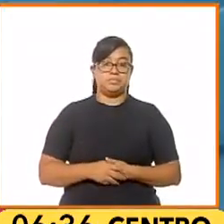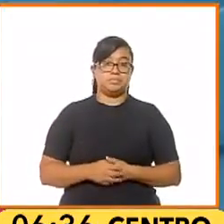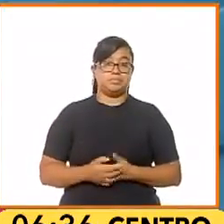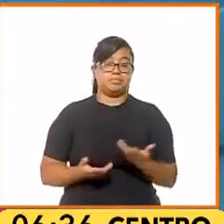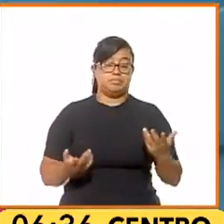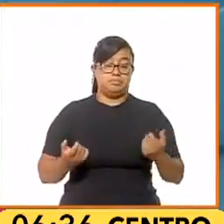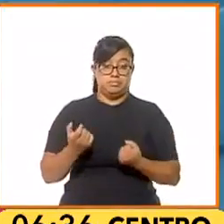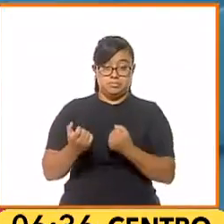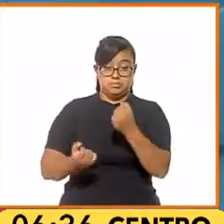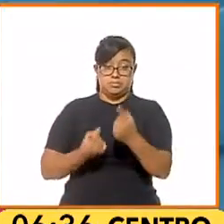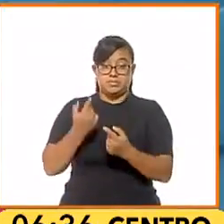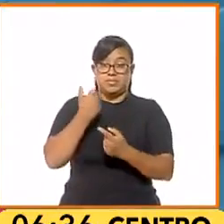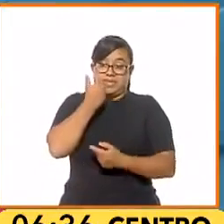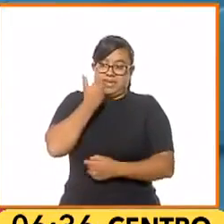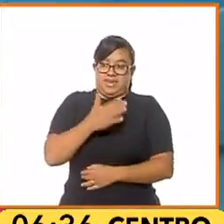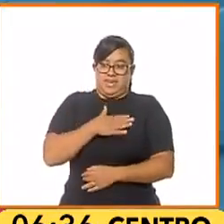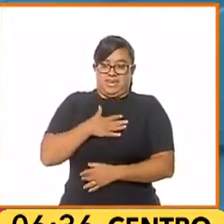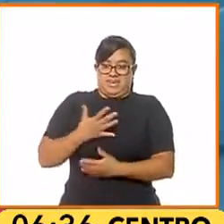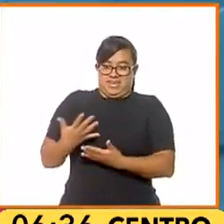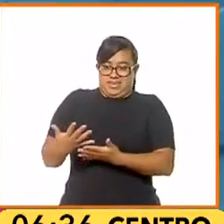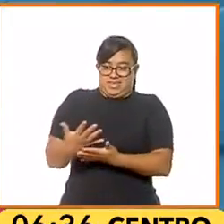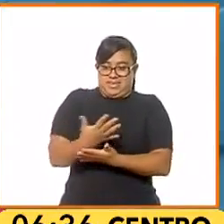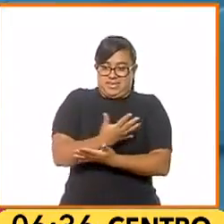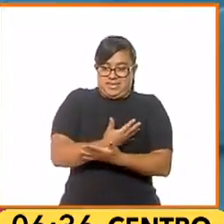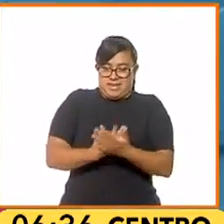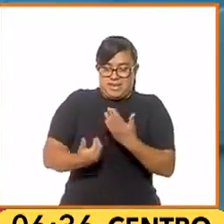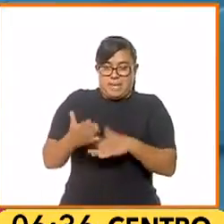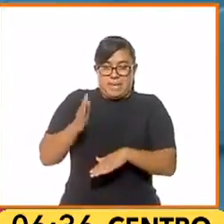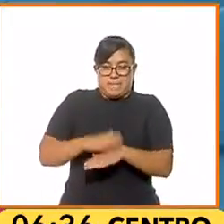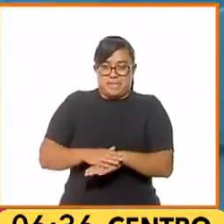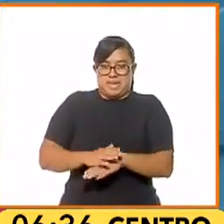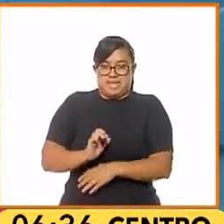buscan ganancias